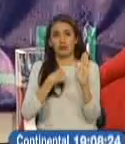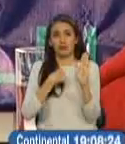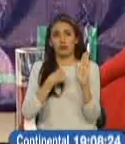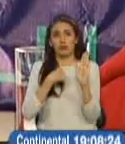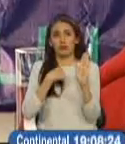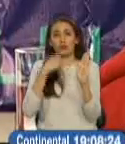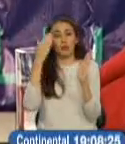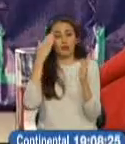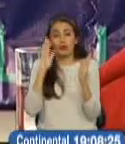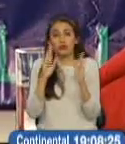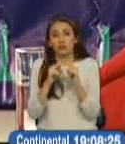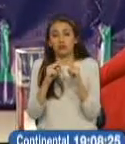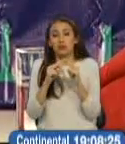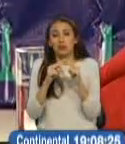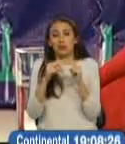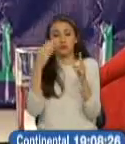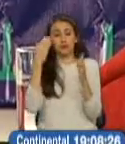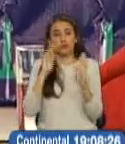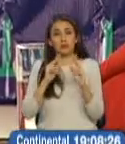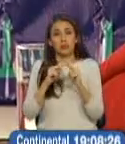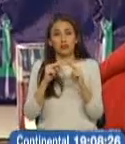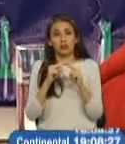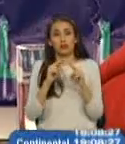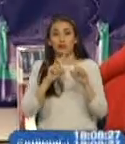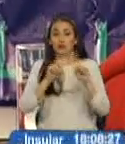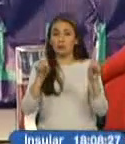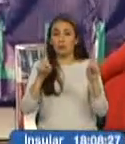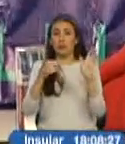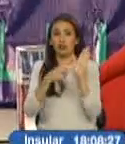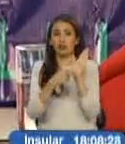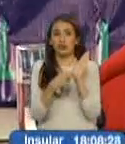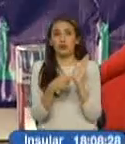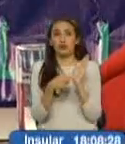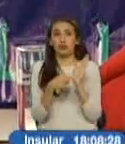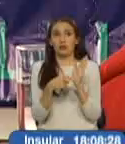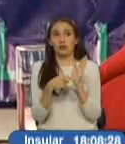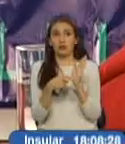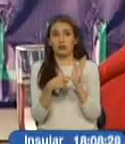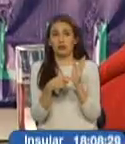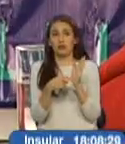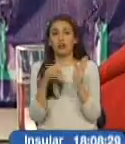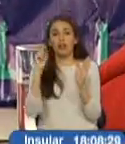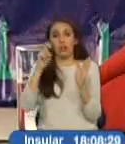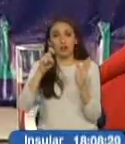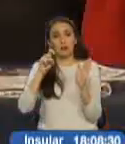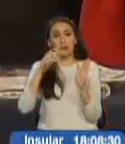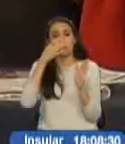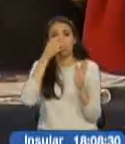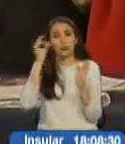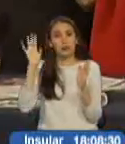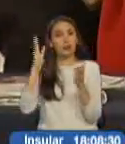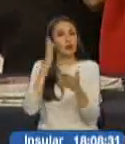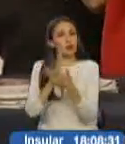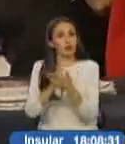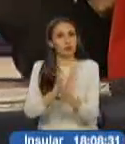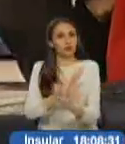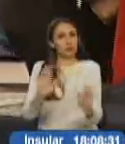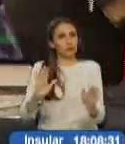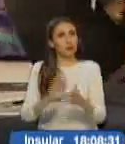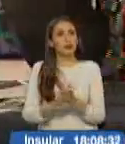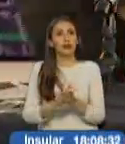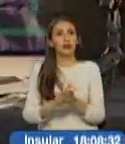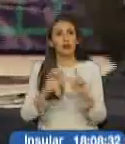ni siquiera la conozco, pero sí, debemos evitar el odio. En temas de